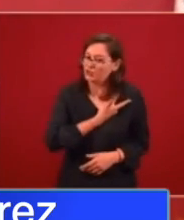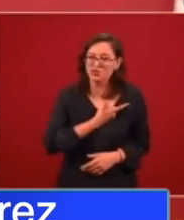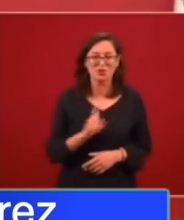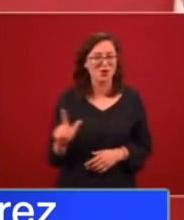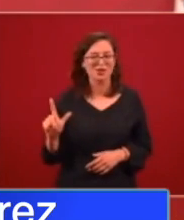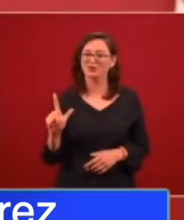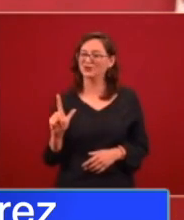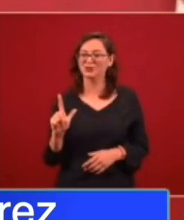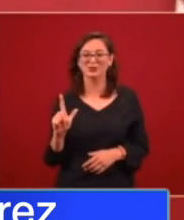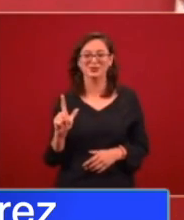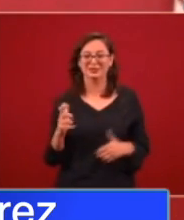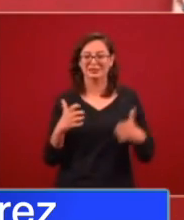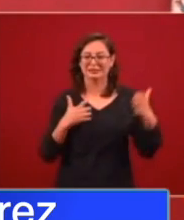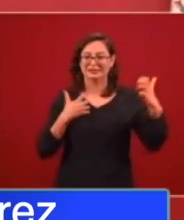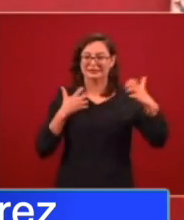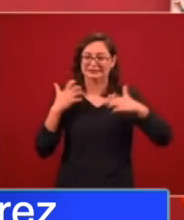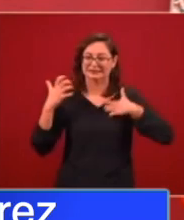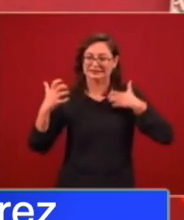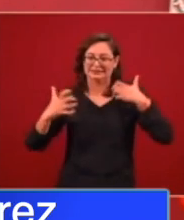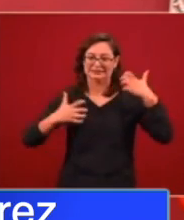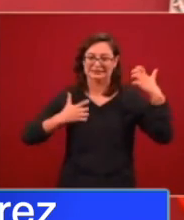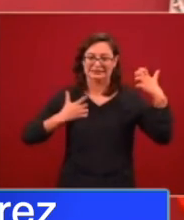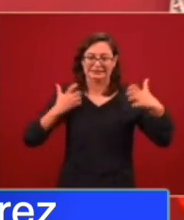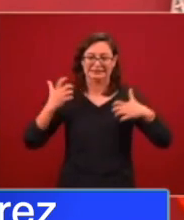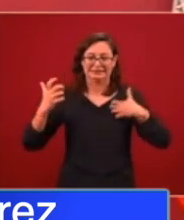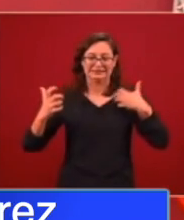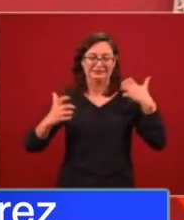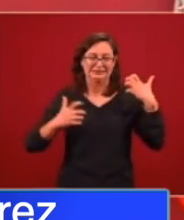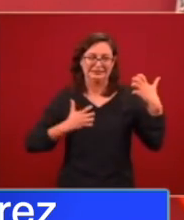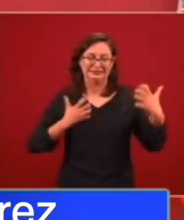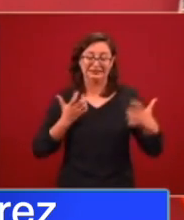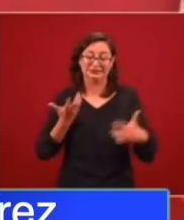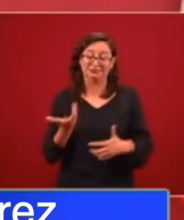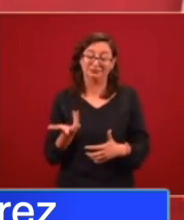está gustando a algunos,